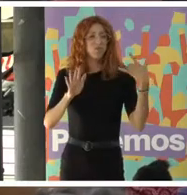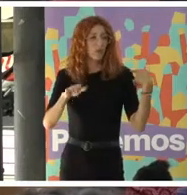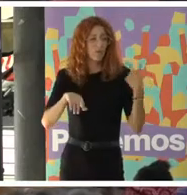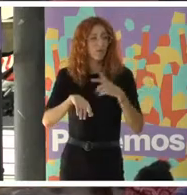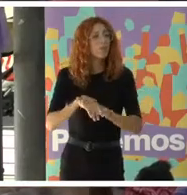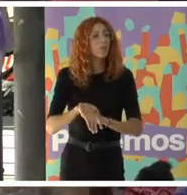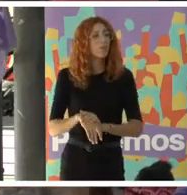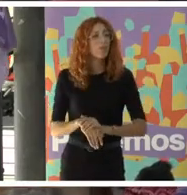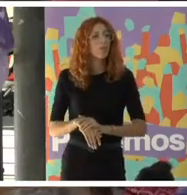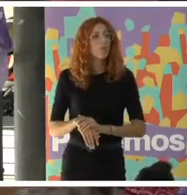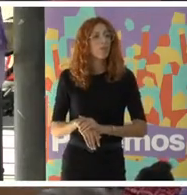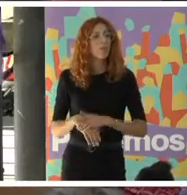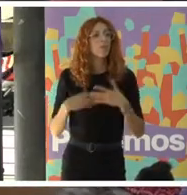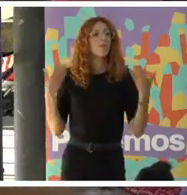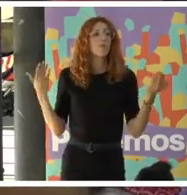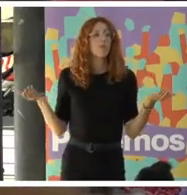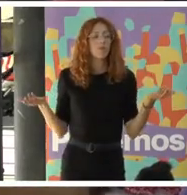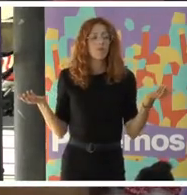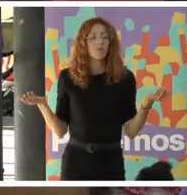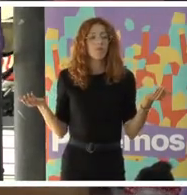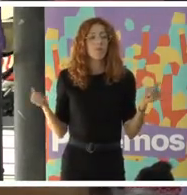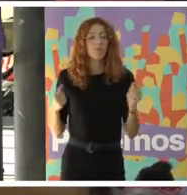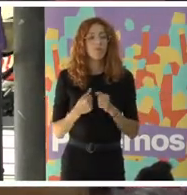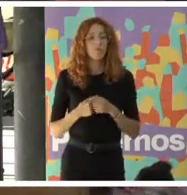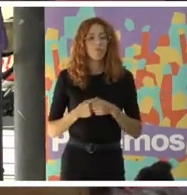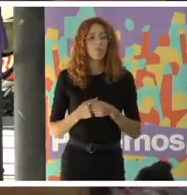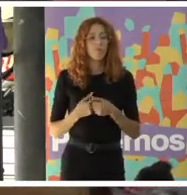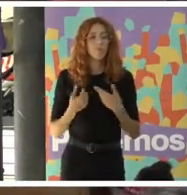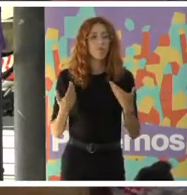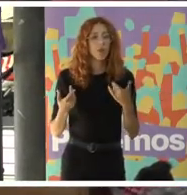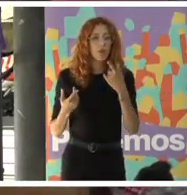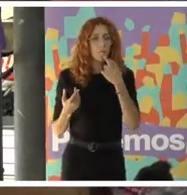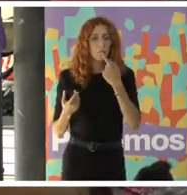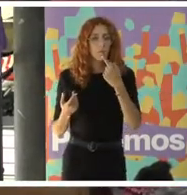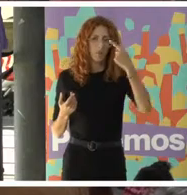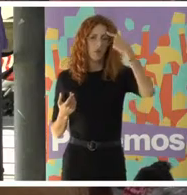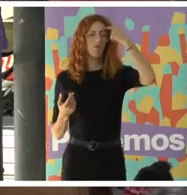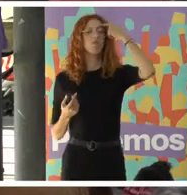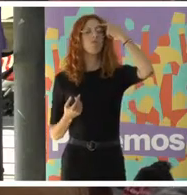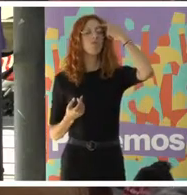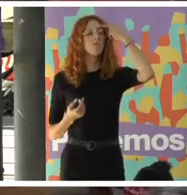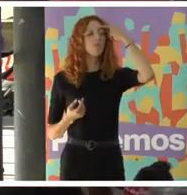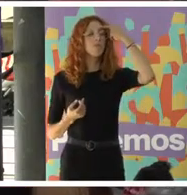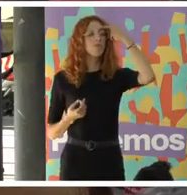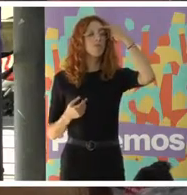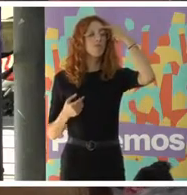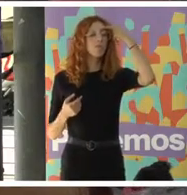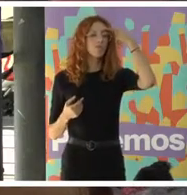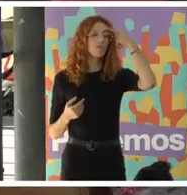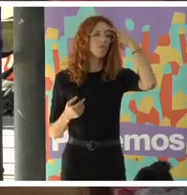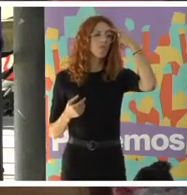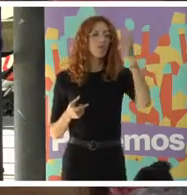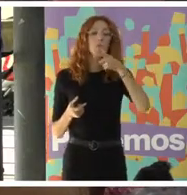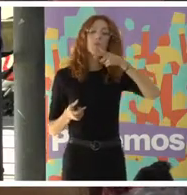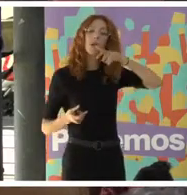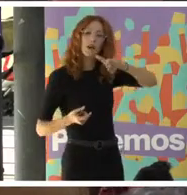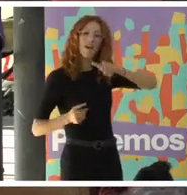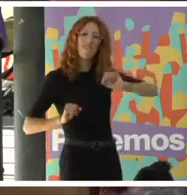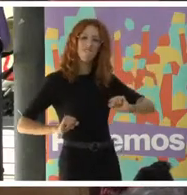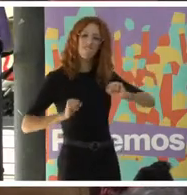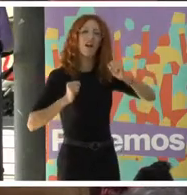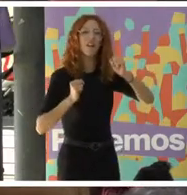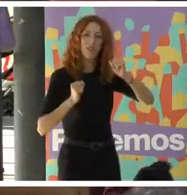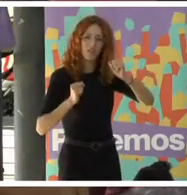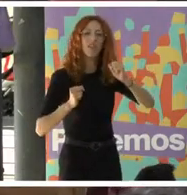hace ya algún tiempo, que cuando me viene a la cabeza la palabra valiente,